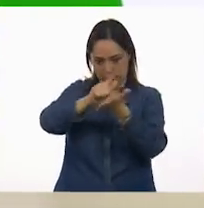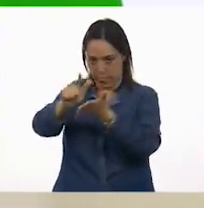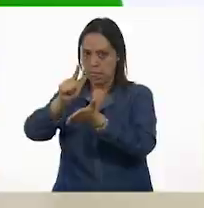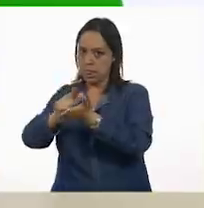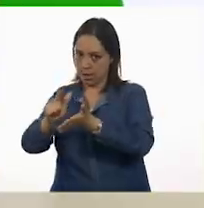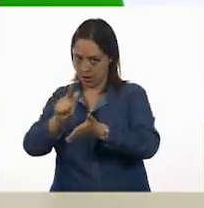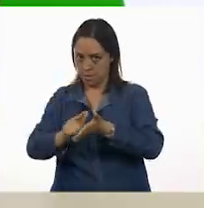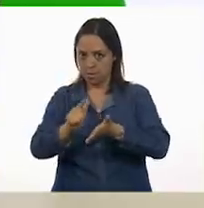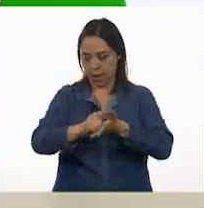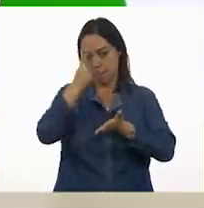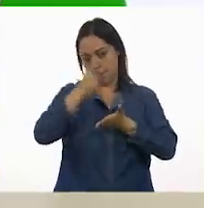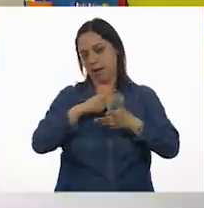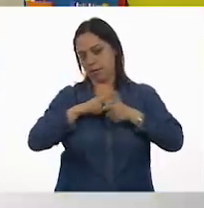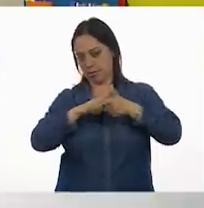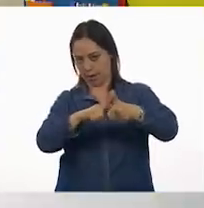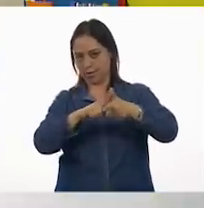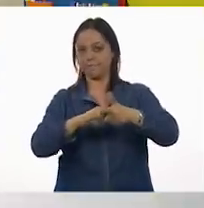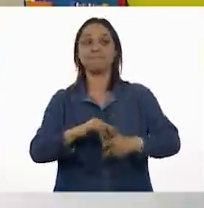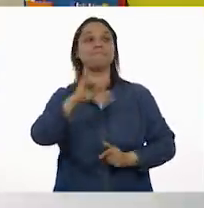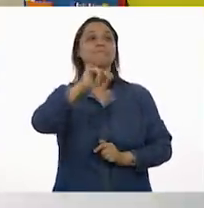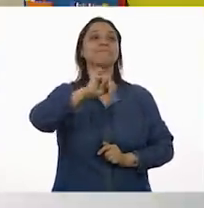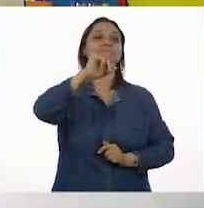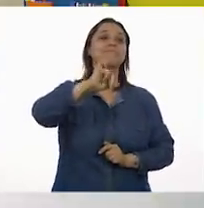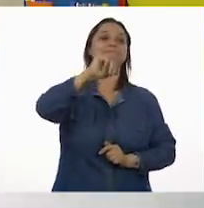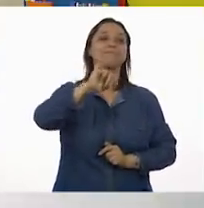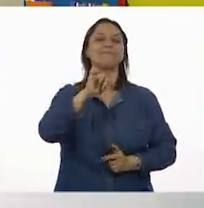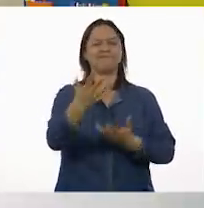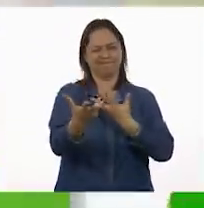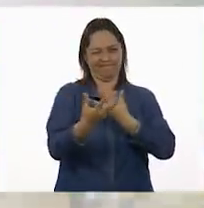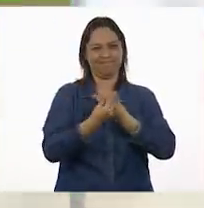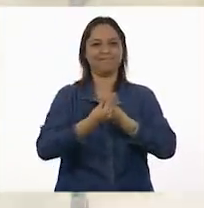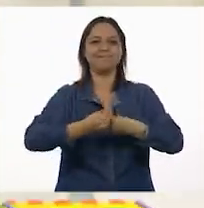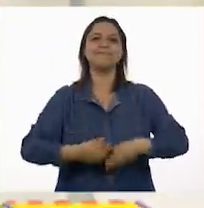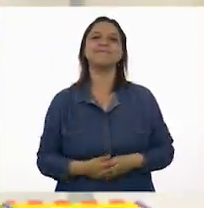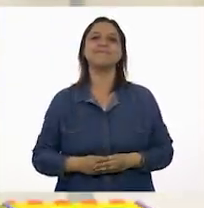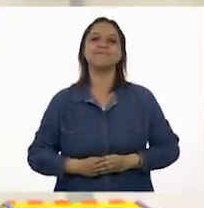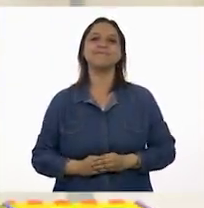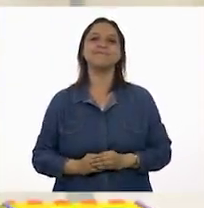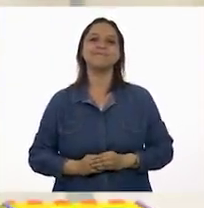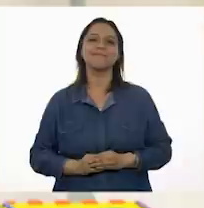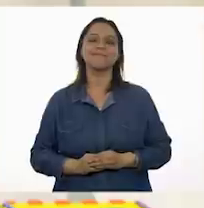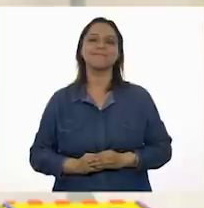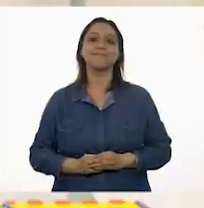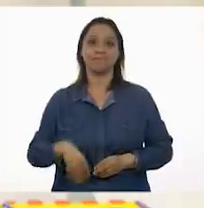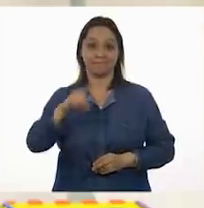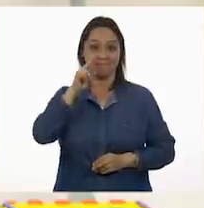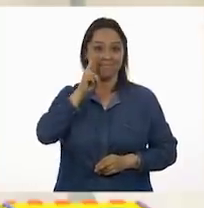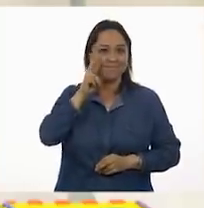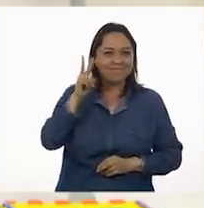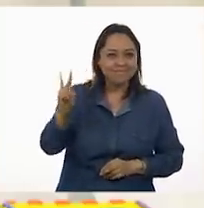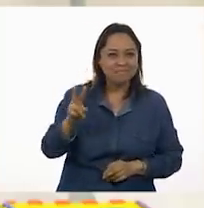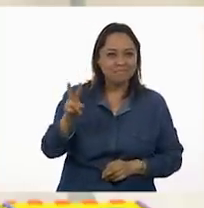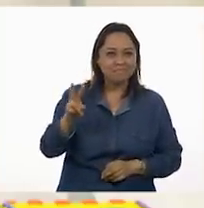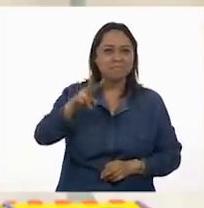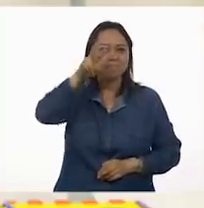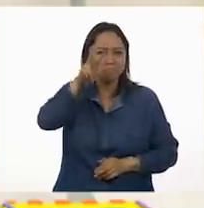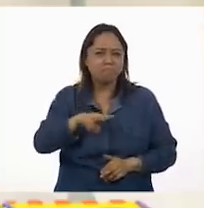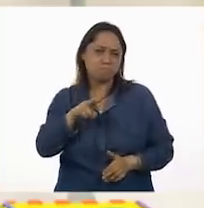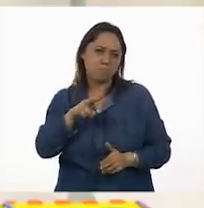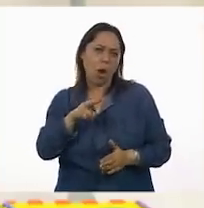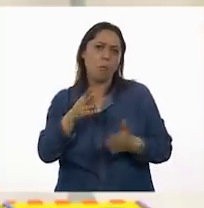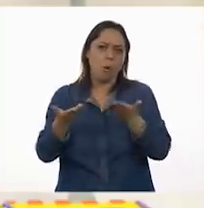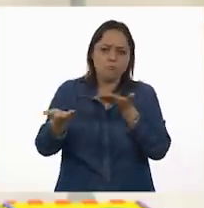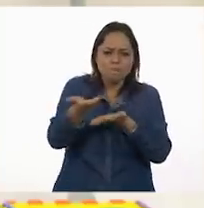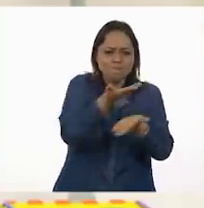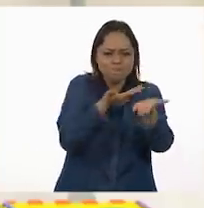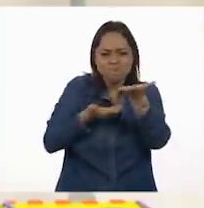para seguir divirtiéndonos. ¡Sí! ¡Sigan con nosotros! ¿Se dieron cuenta cómo es muy divertido compartir